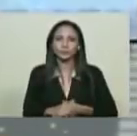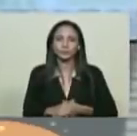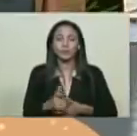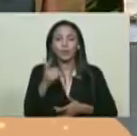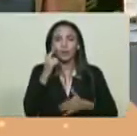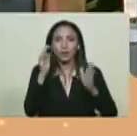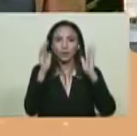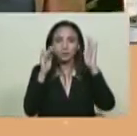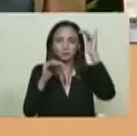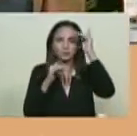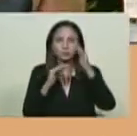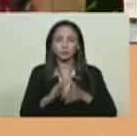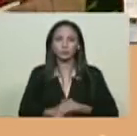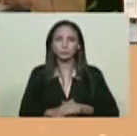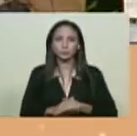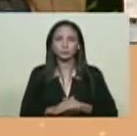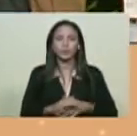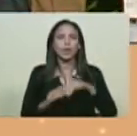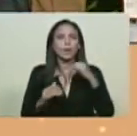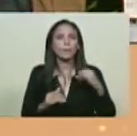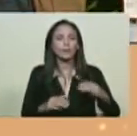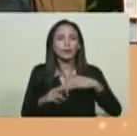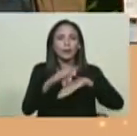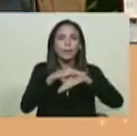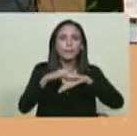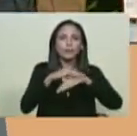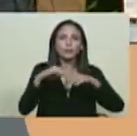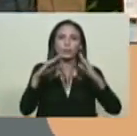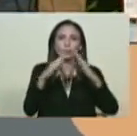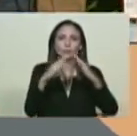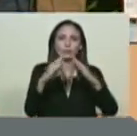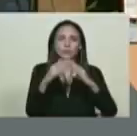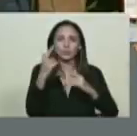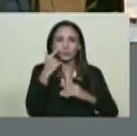aquí a mi izquierda tengo al ministro de Vivienda,